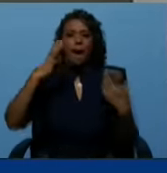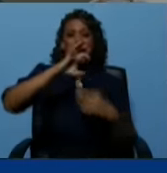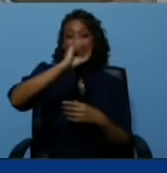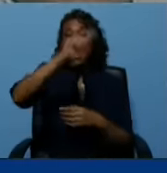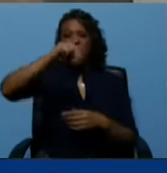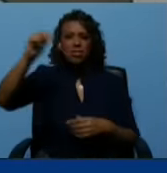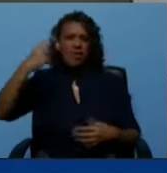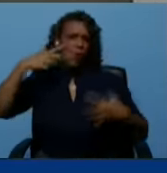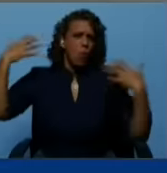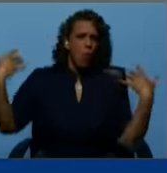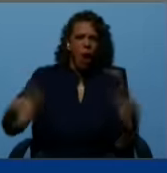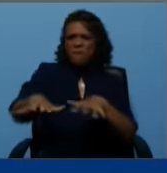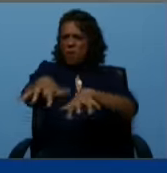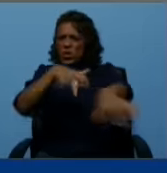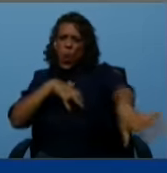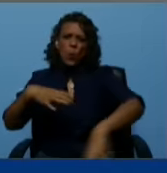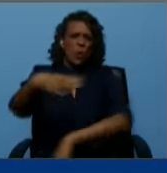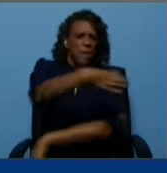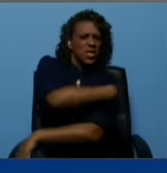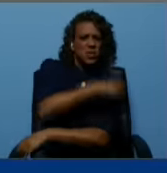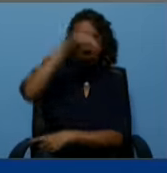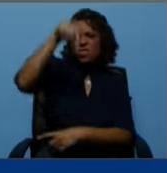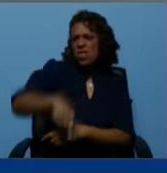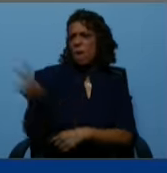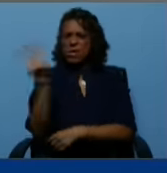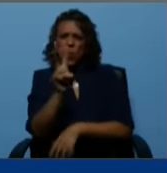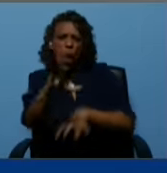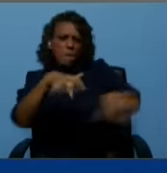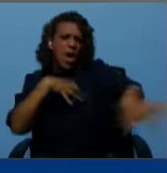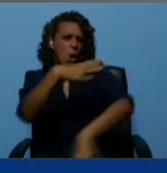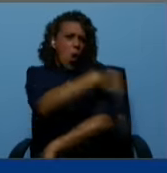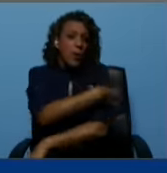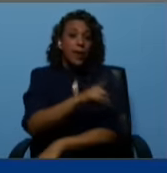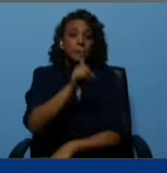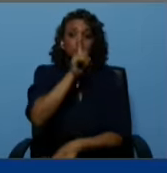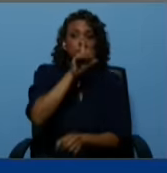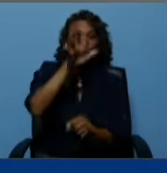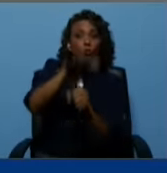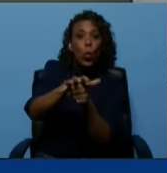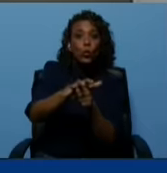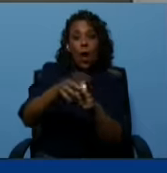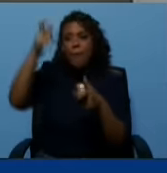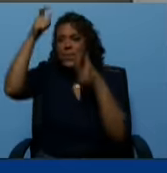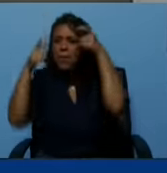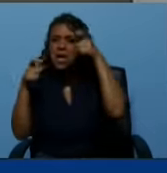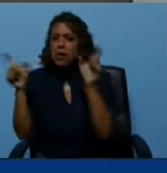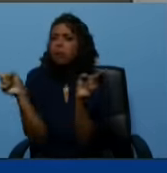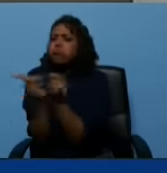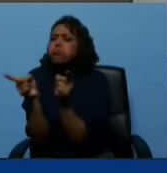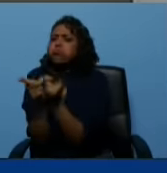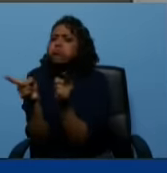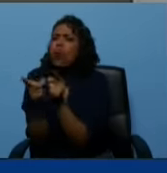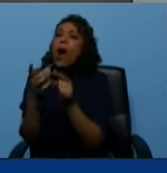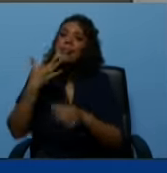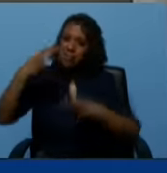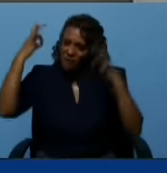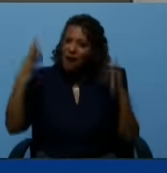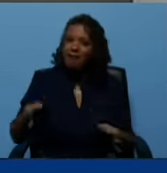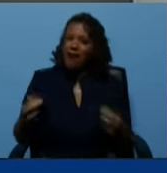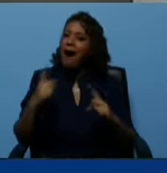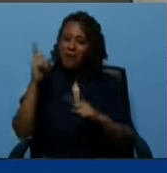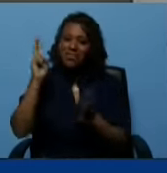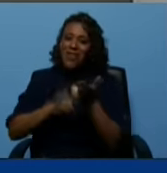española, grandes movilizaciones del fascismo, y tapan las grandes movilizaciones del pueblo chavista, que sí son verdaderamente